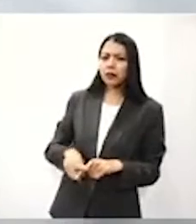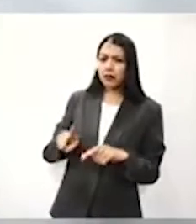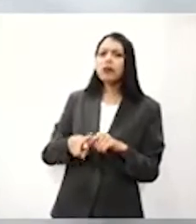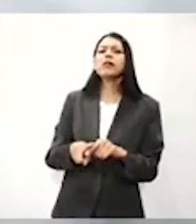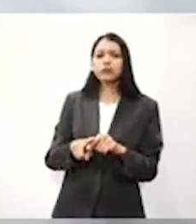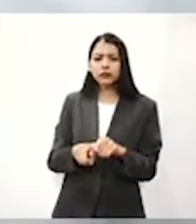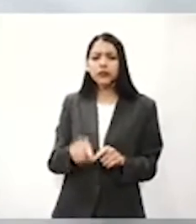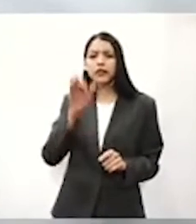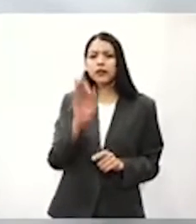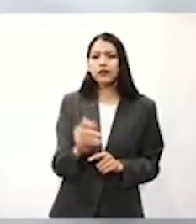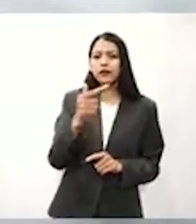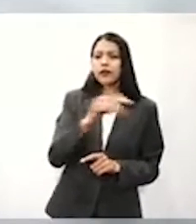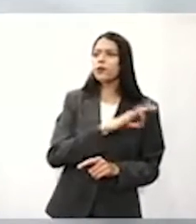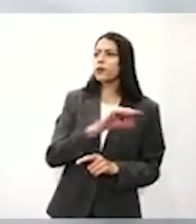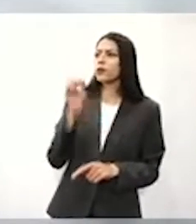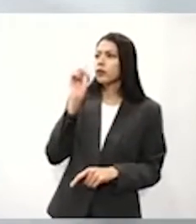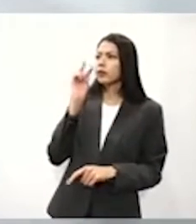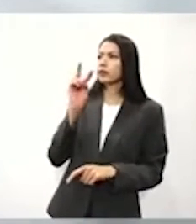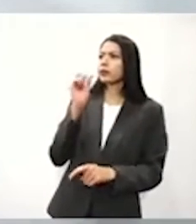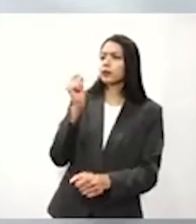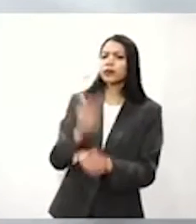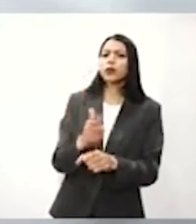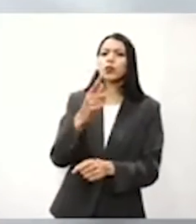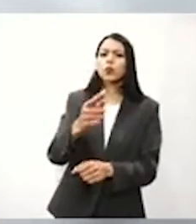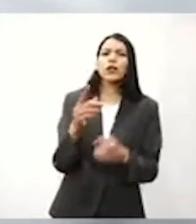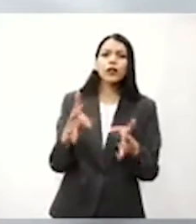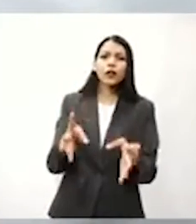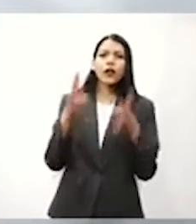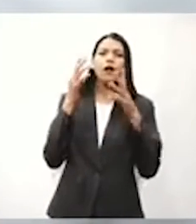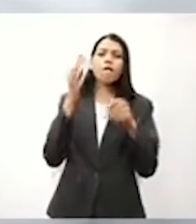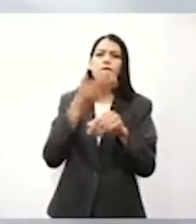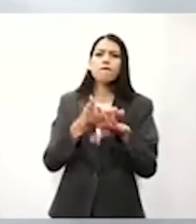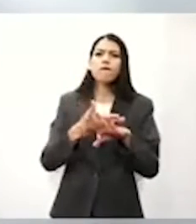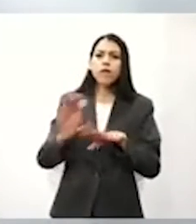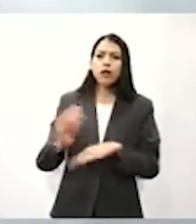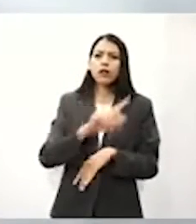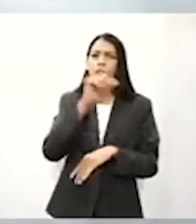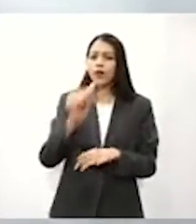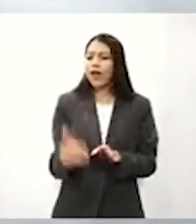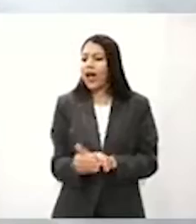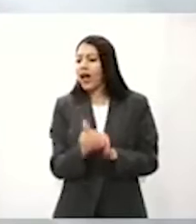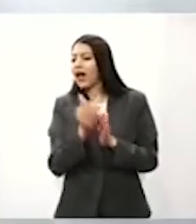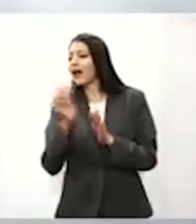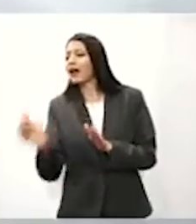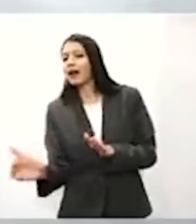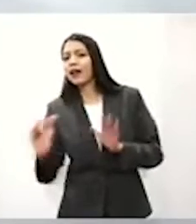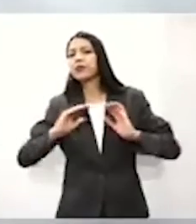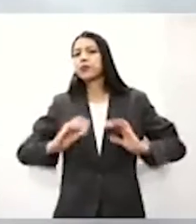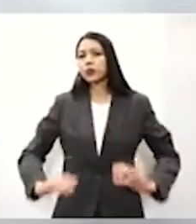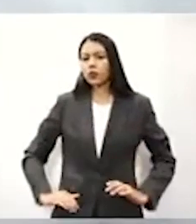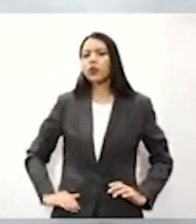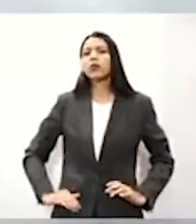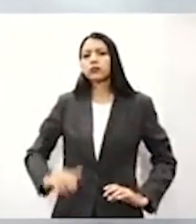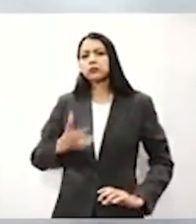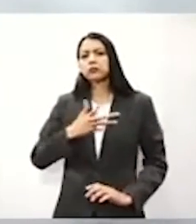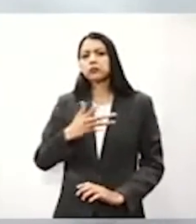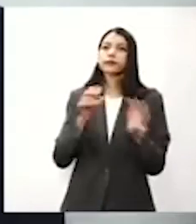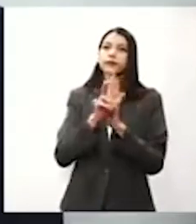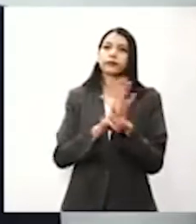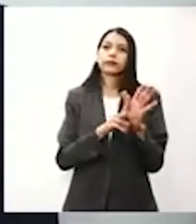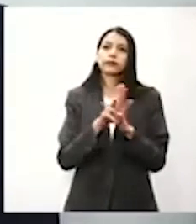en las instalaciones de la presidencia municipal, donde se desarrolló una reunión de trabajo en materia de seguridad a la que